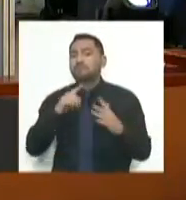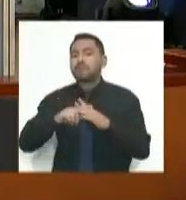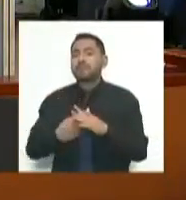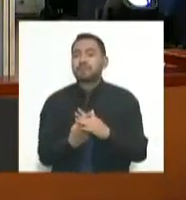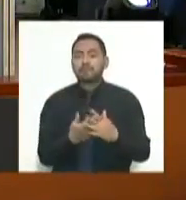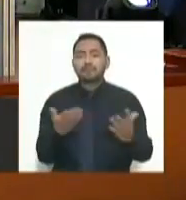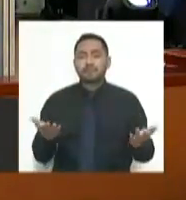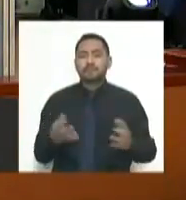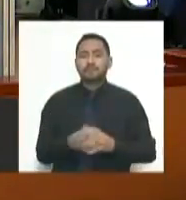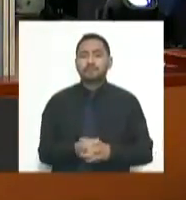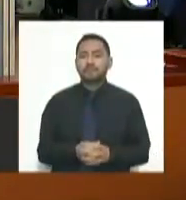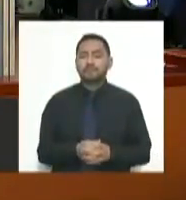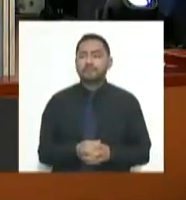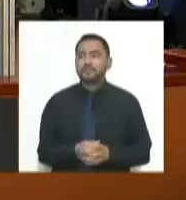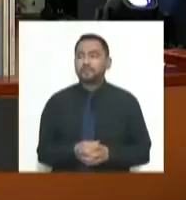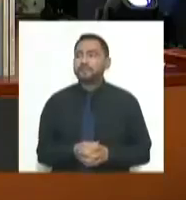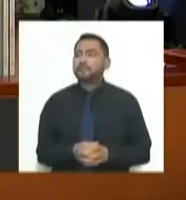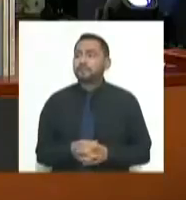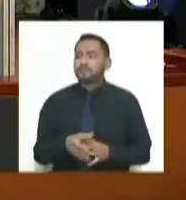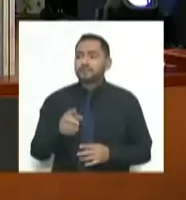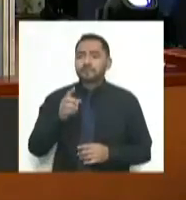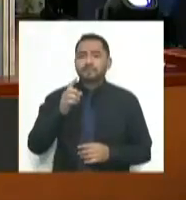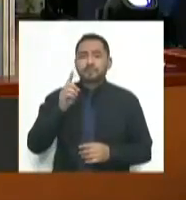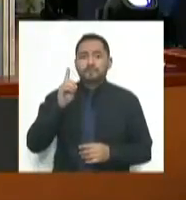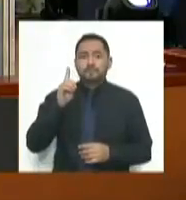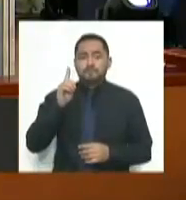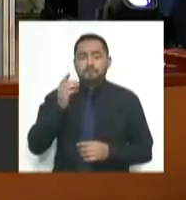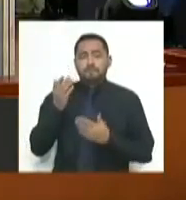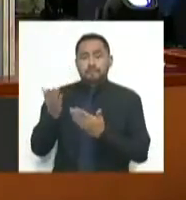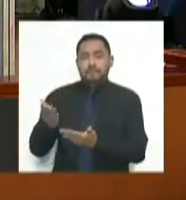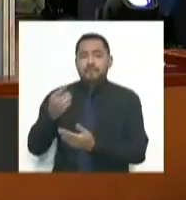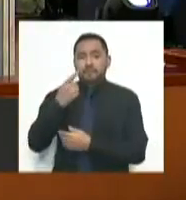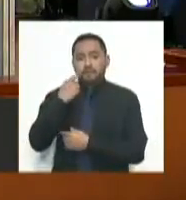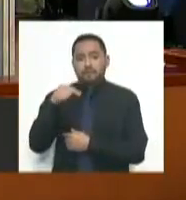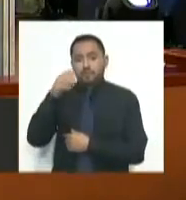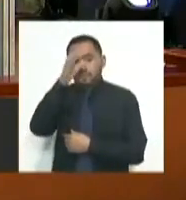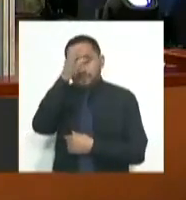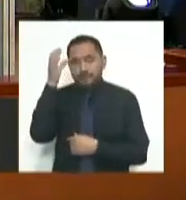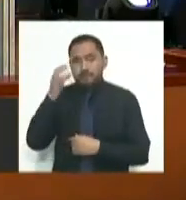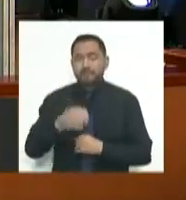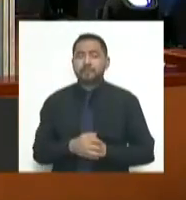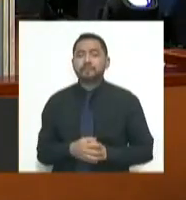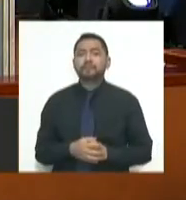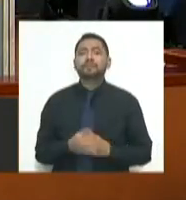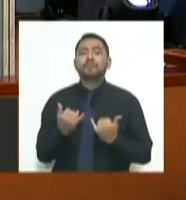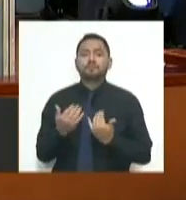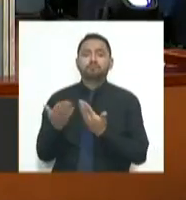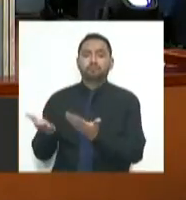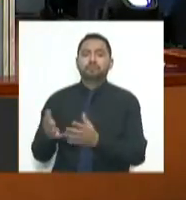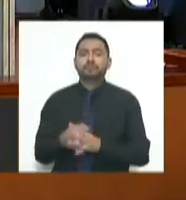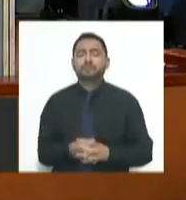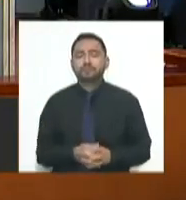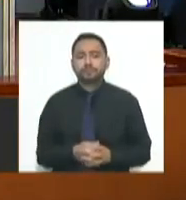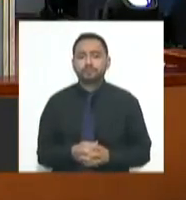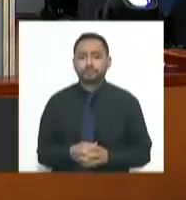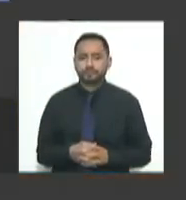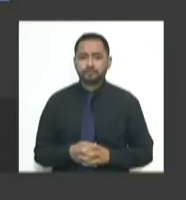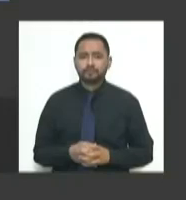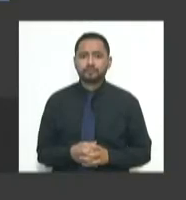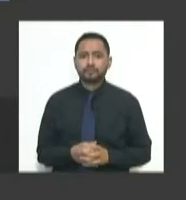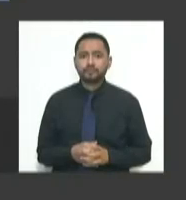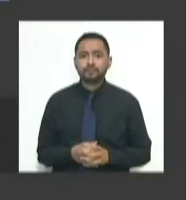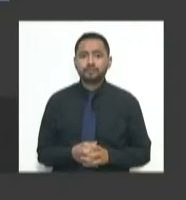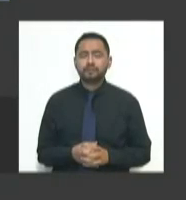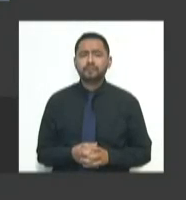una es la corrupción y el otro es la pandemia naturalmente sobre estos dos temas específicos que balance hace usted de uno